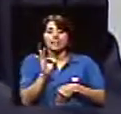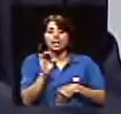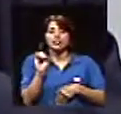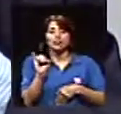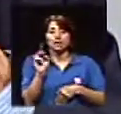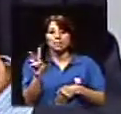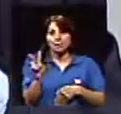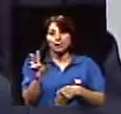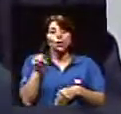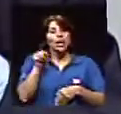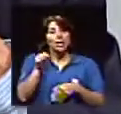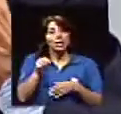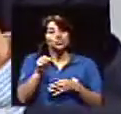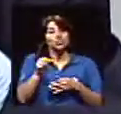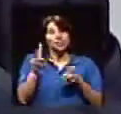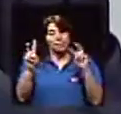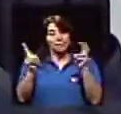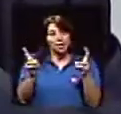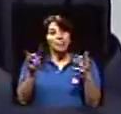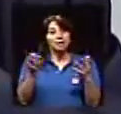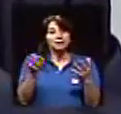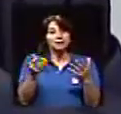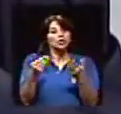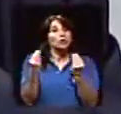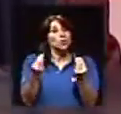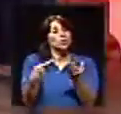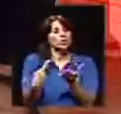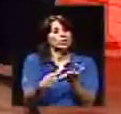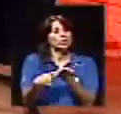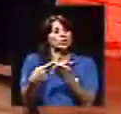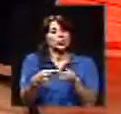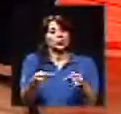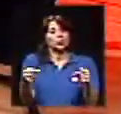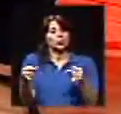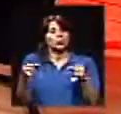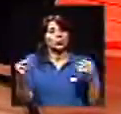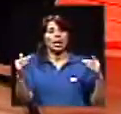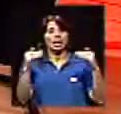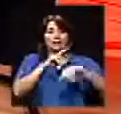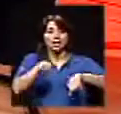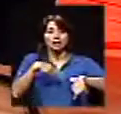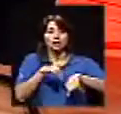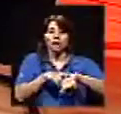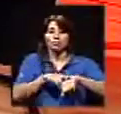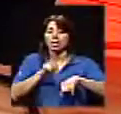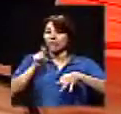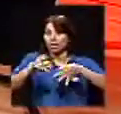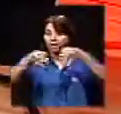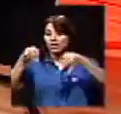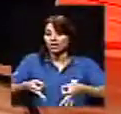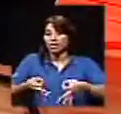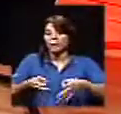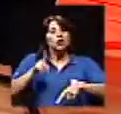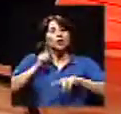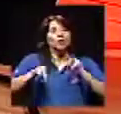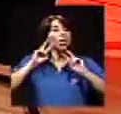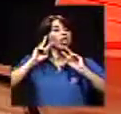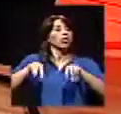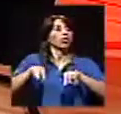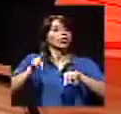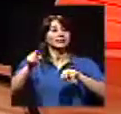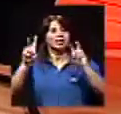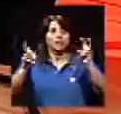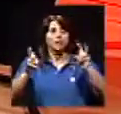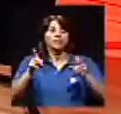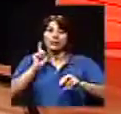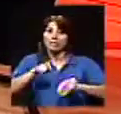que definitivamente generan niveles de discrepancia a nivel nacional y que tendrán que definirse. No se puede obviar esa discusión y ahí